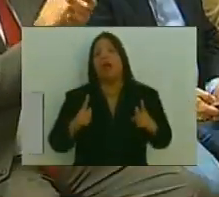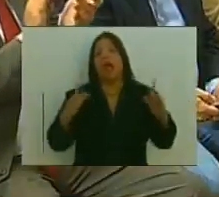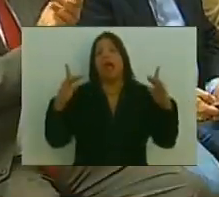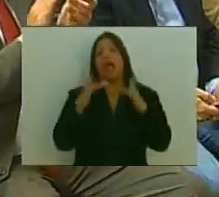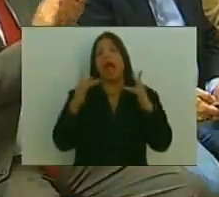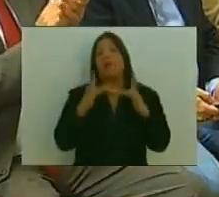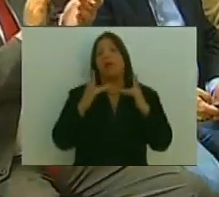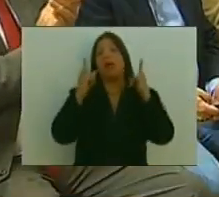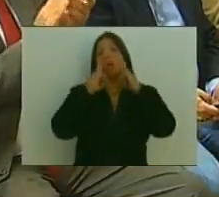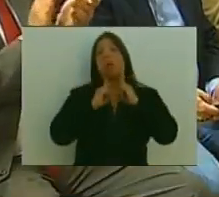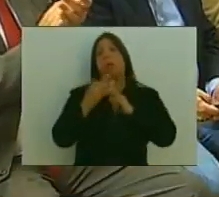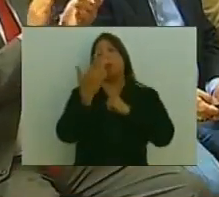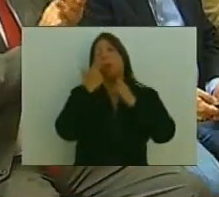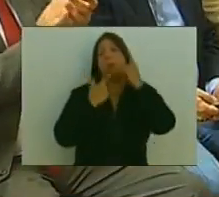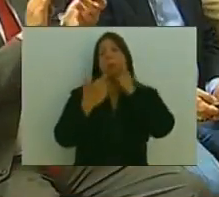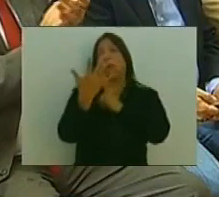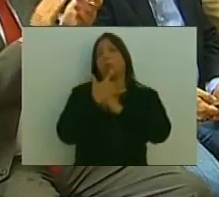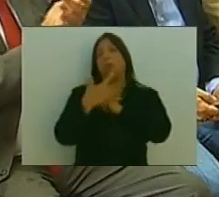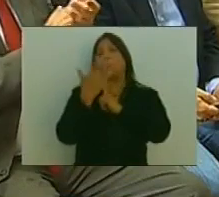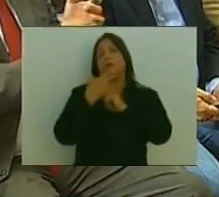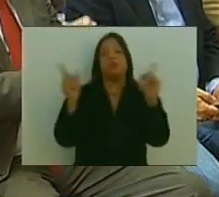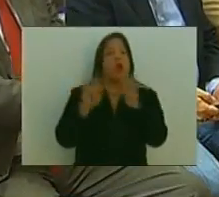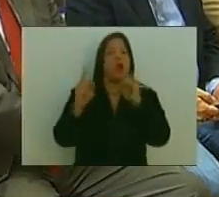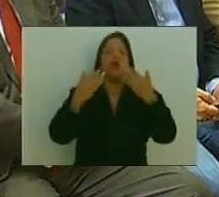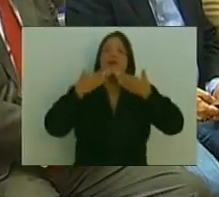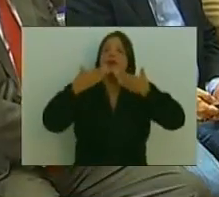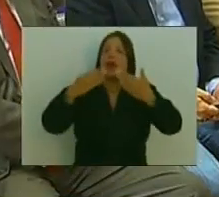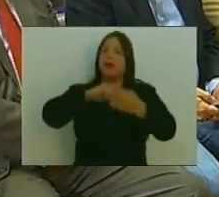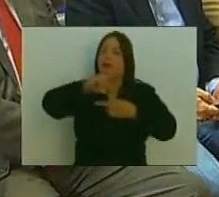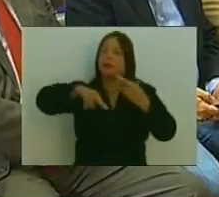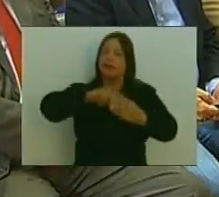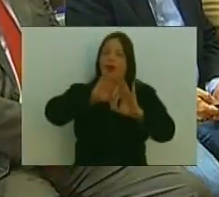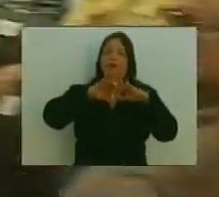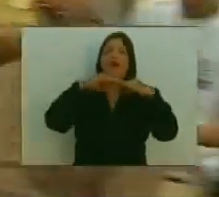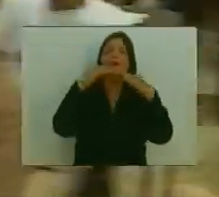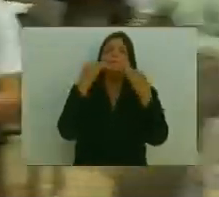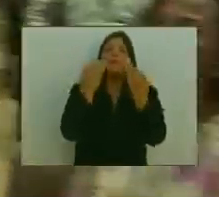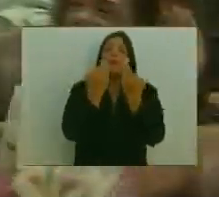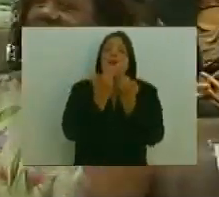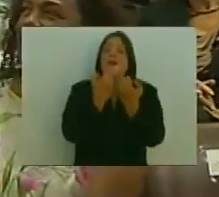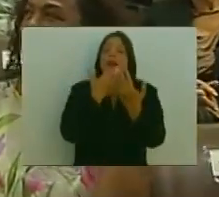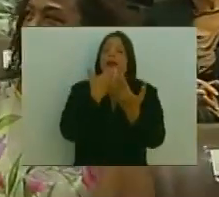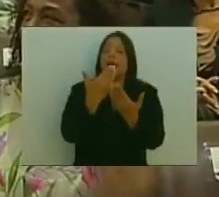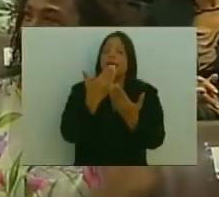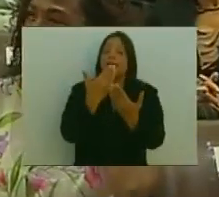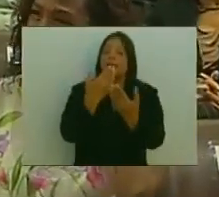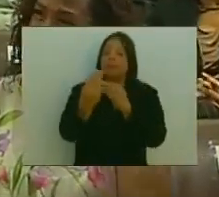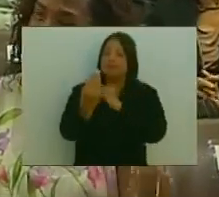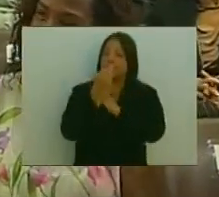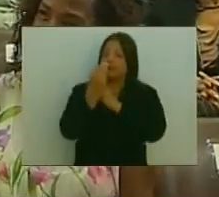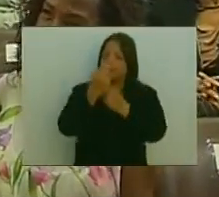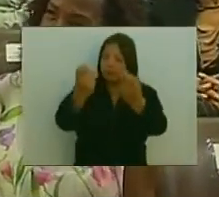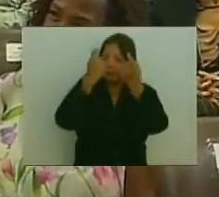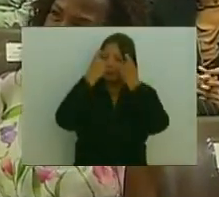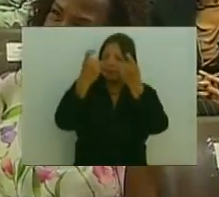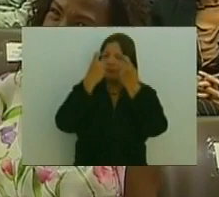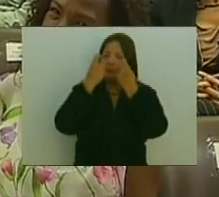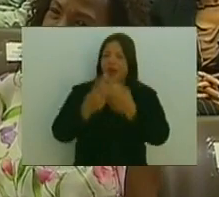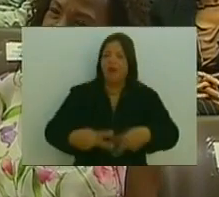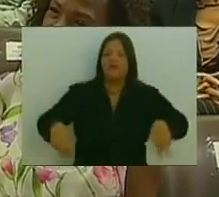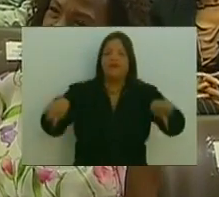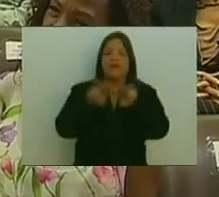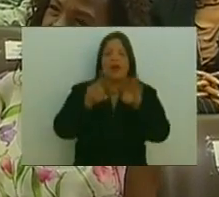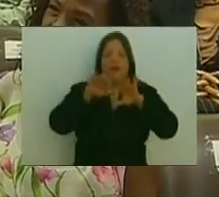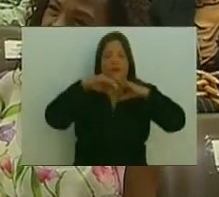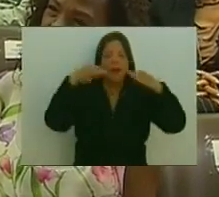cama. Y bueno, que gracias a ese gran núcleo familiar que me formó con valores, ese gran